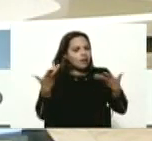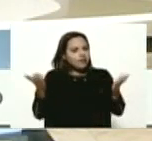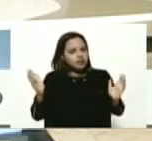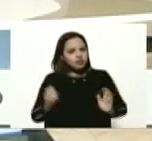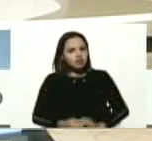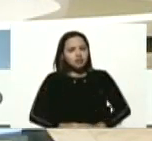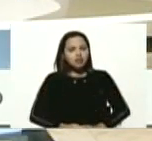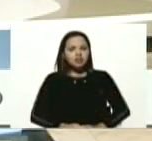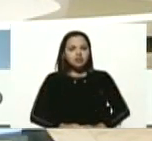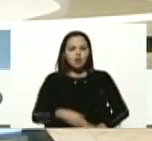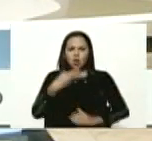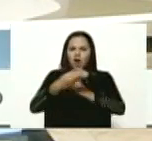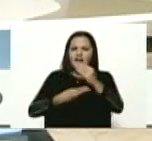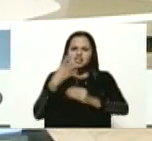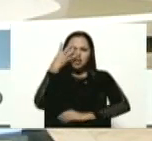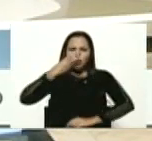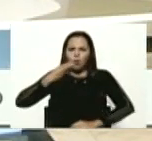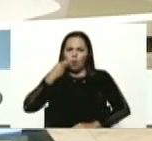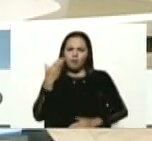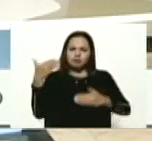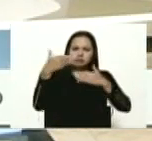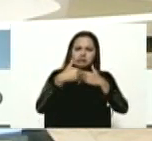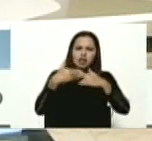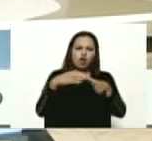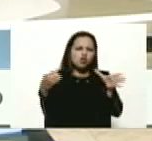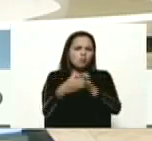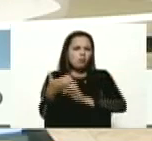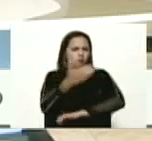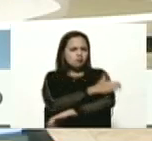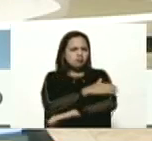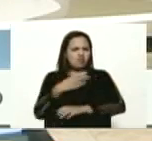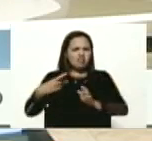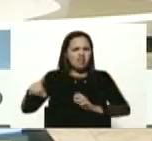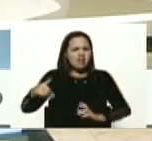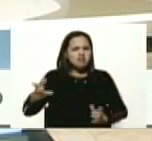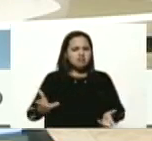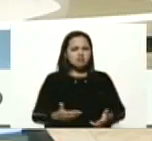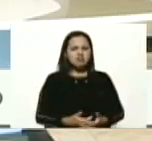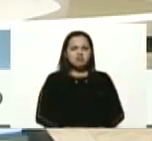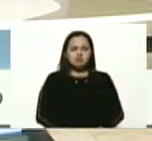lo que le hacen a la juventud esta derecha. ¿Ah?